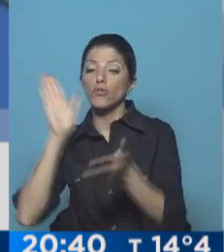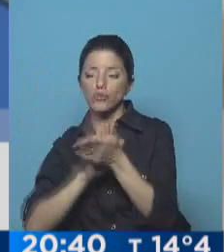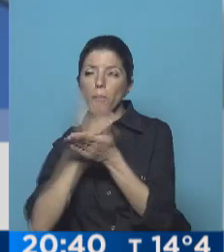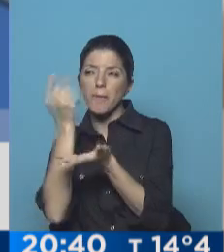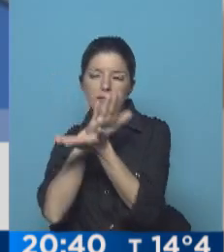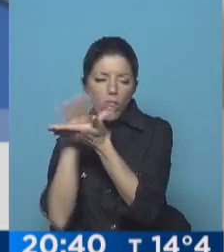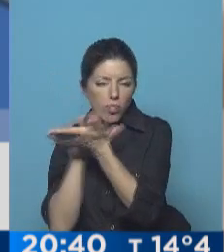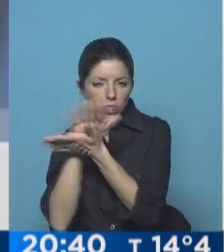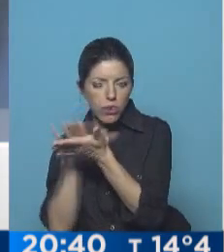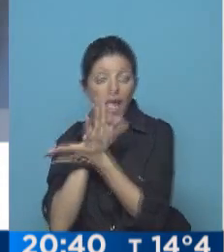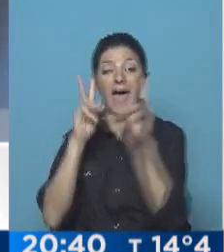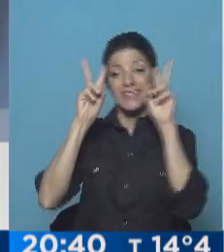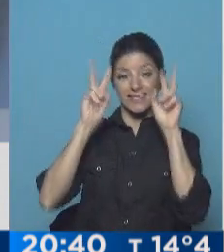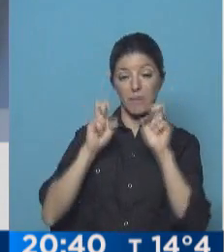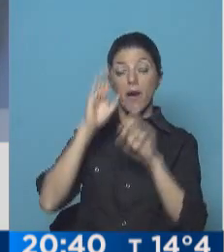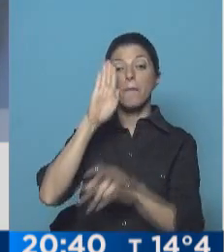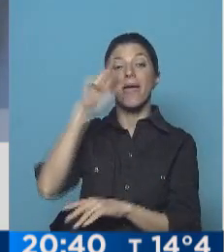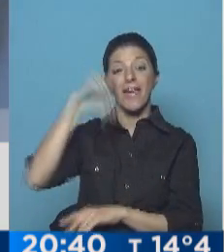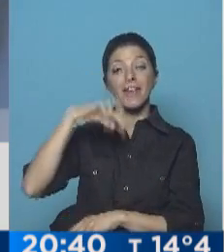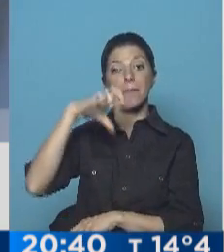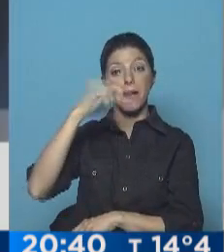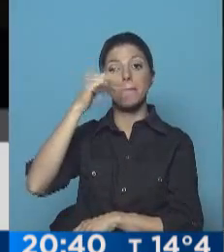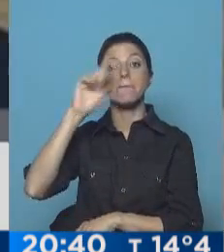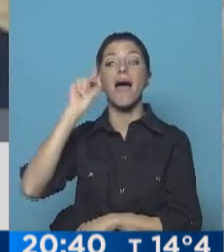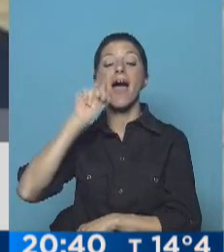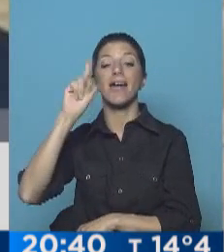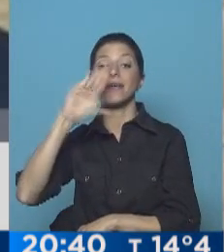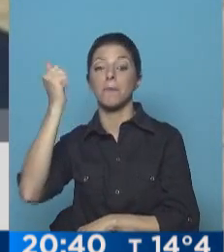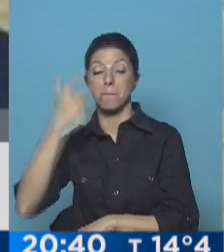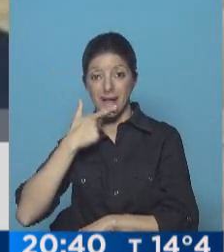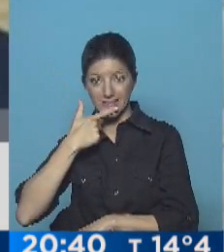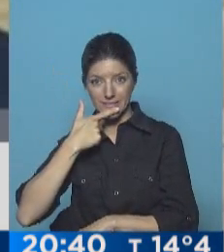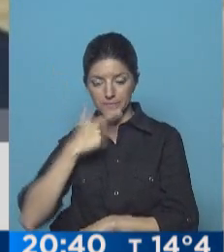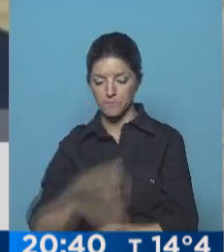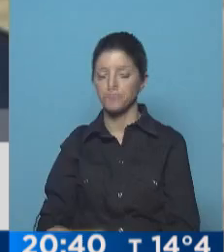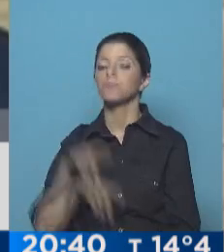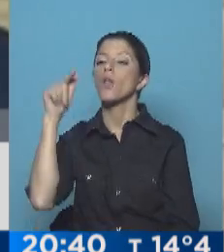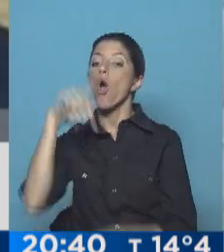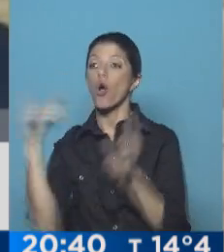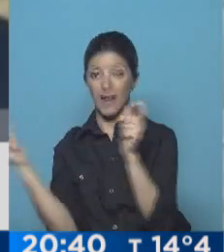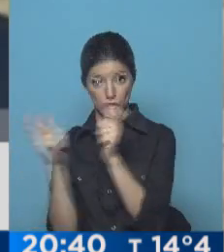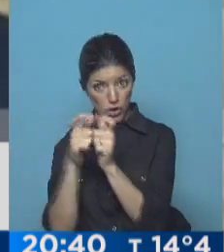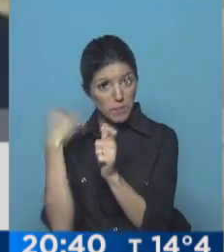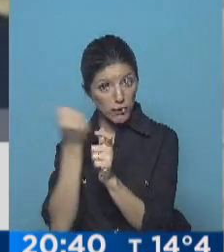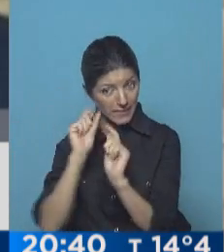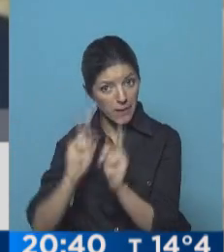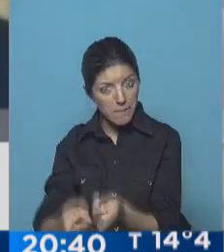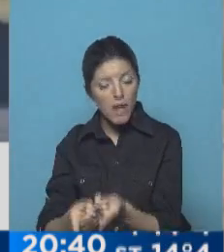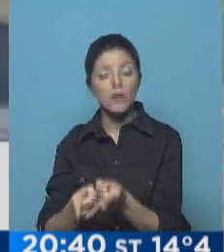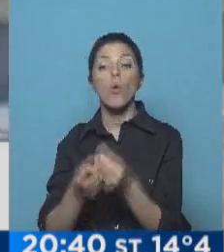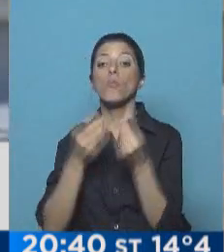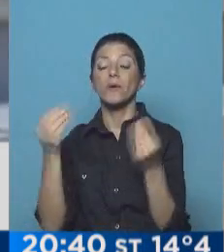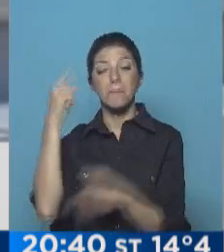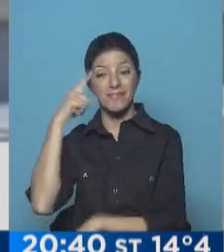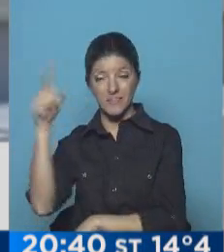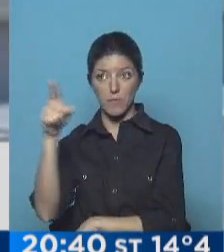de dinero en la causa BNP Paribas. La reunión de hoy también fue muy importante, teniendo en cuenta el